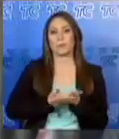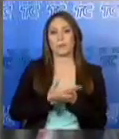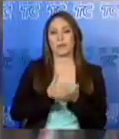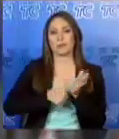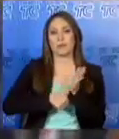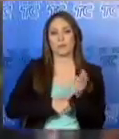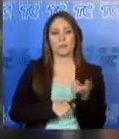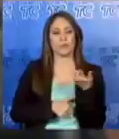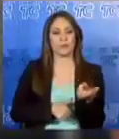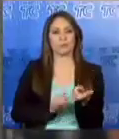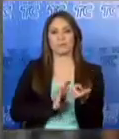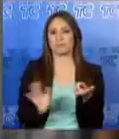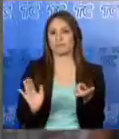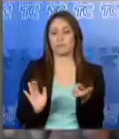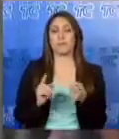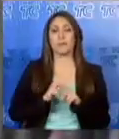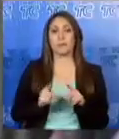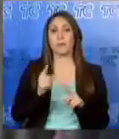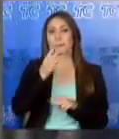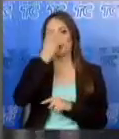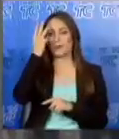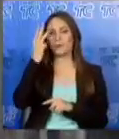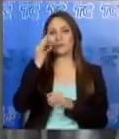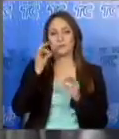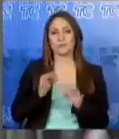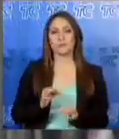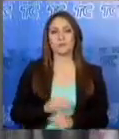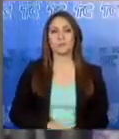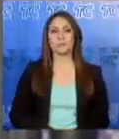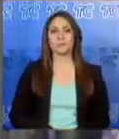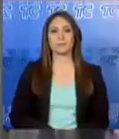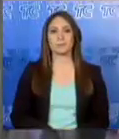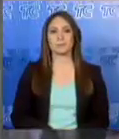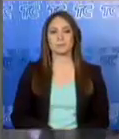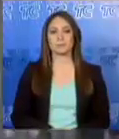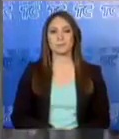identificación por los puntos de control migratorio oficiales. Alcibiades Onofre, TC Televisión.